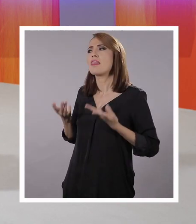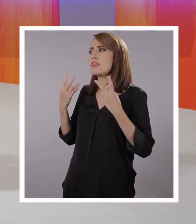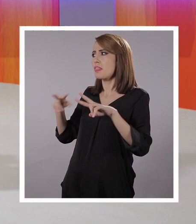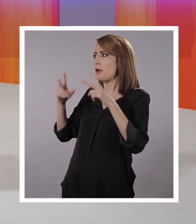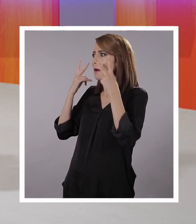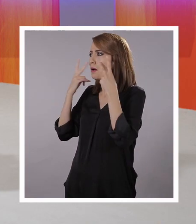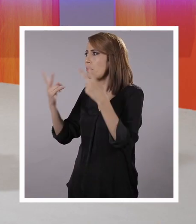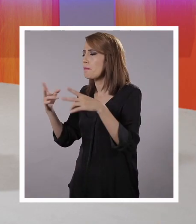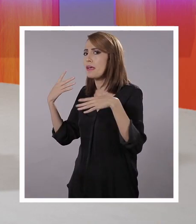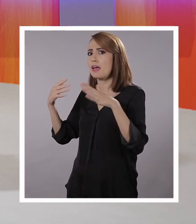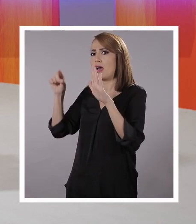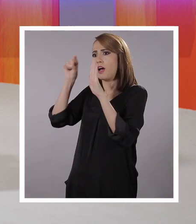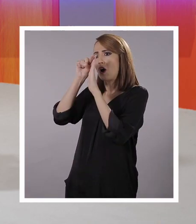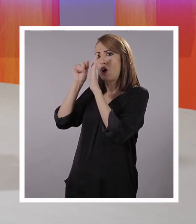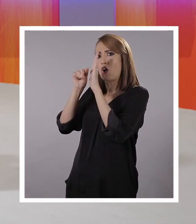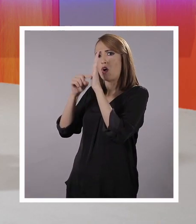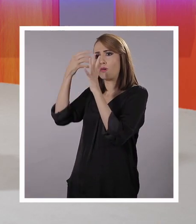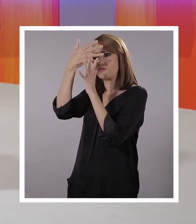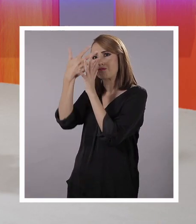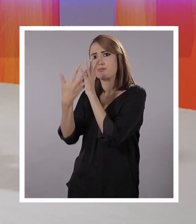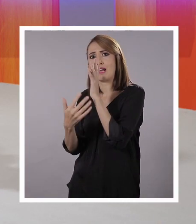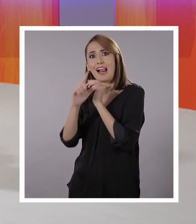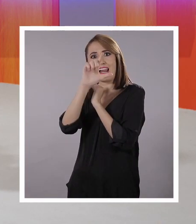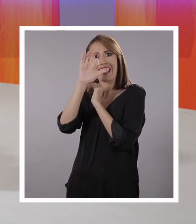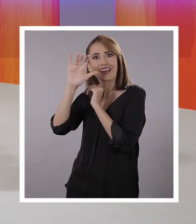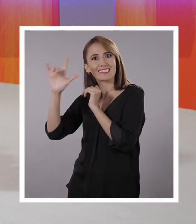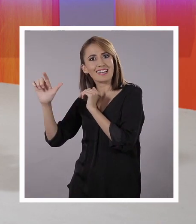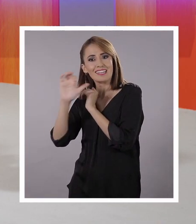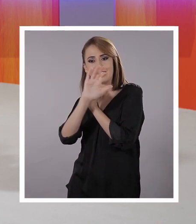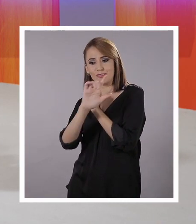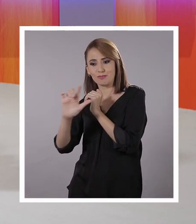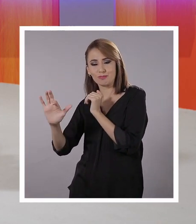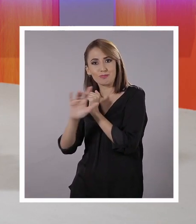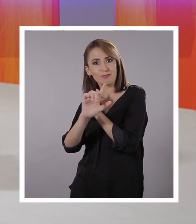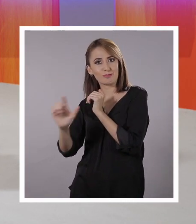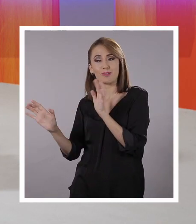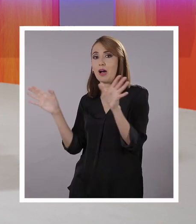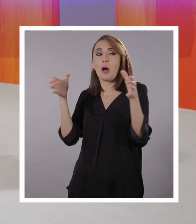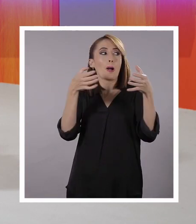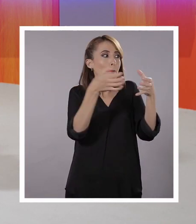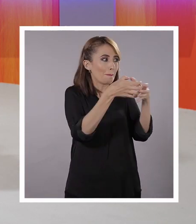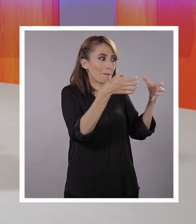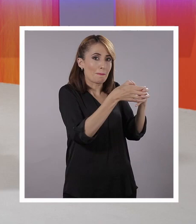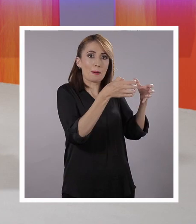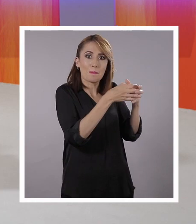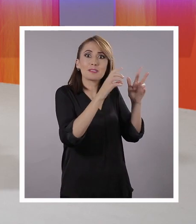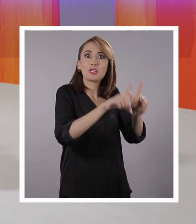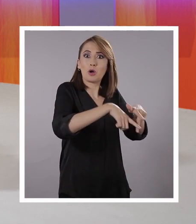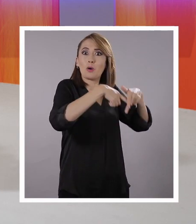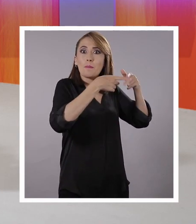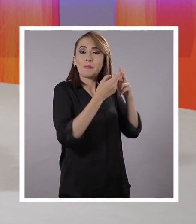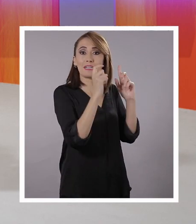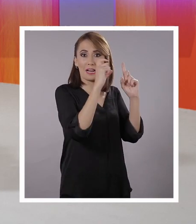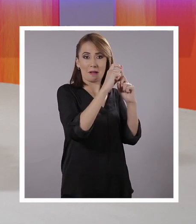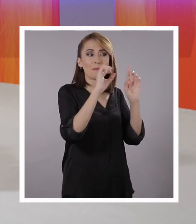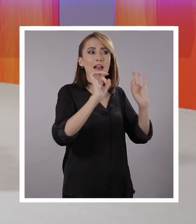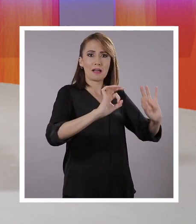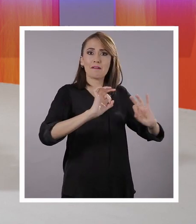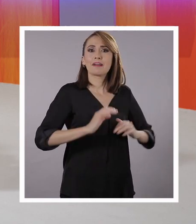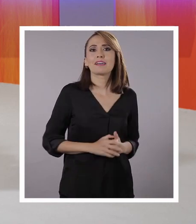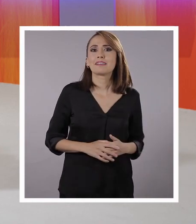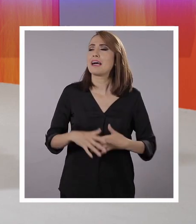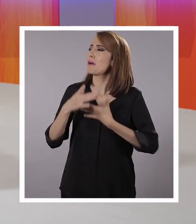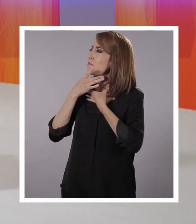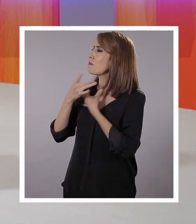hoy también vimos sobre el acróstico. ¡Ay, así es! Una composición poética que nace a partir de una palabra.